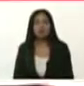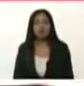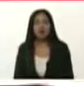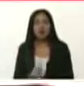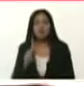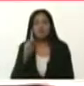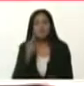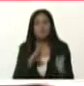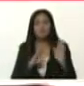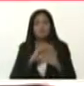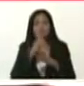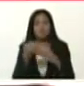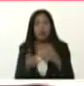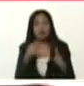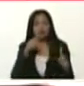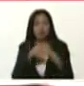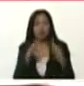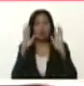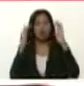planes dirigidos a atender